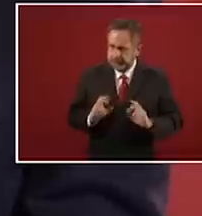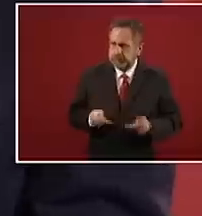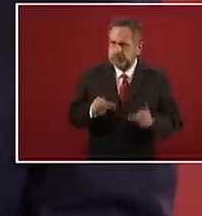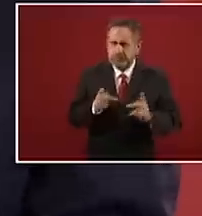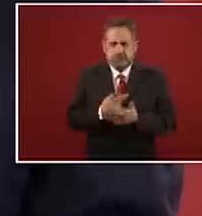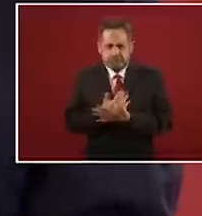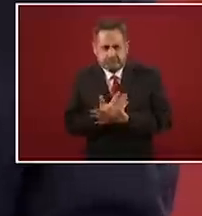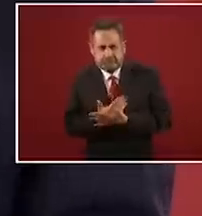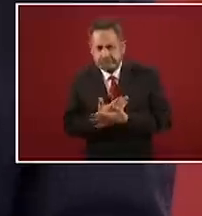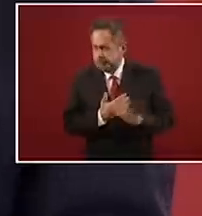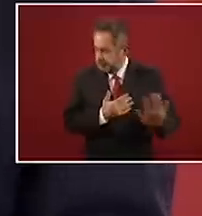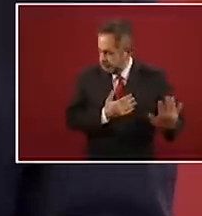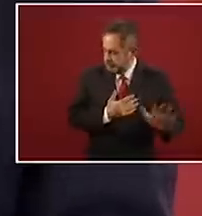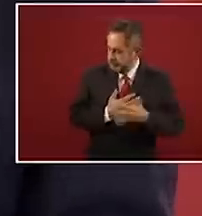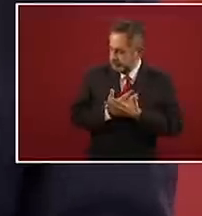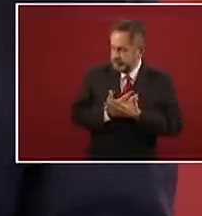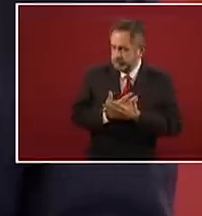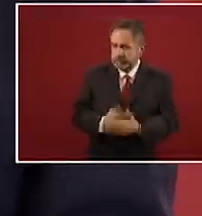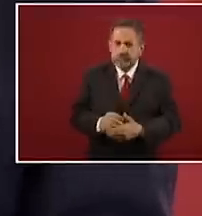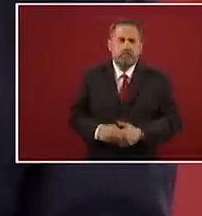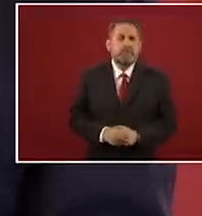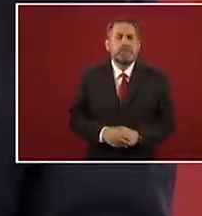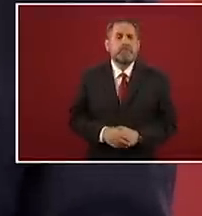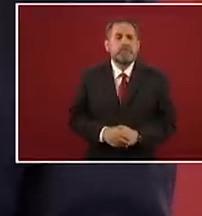Mejor esperar.